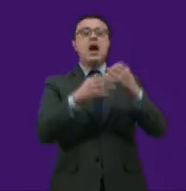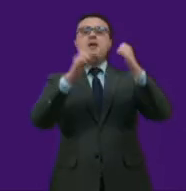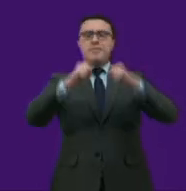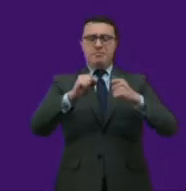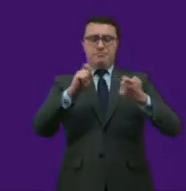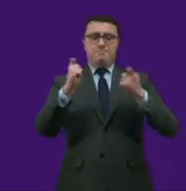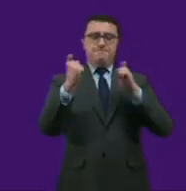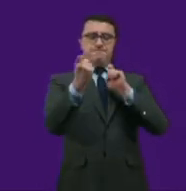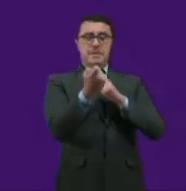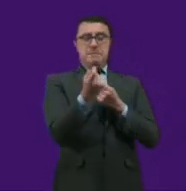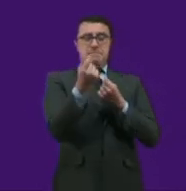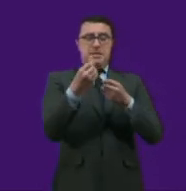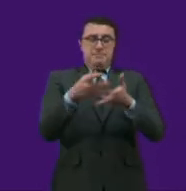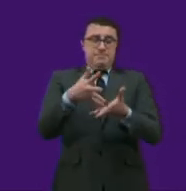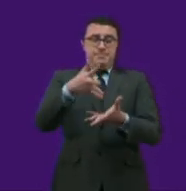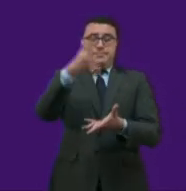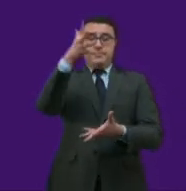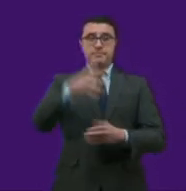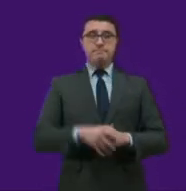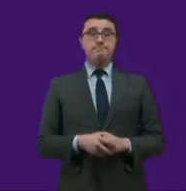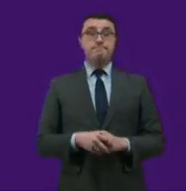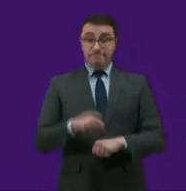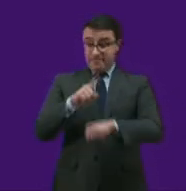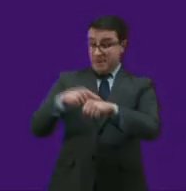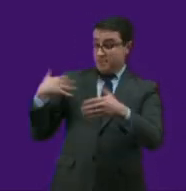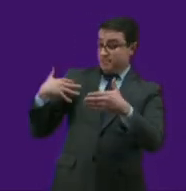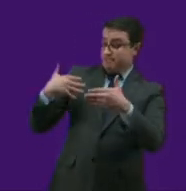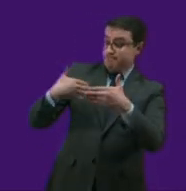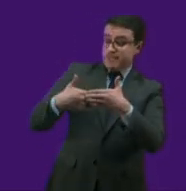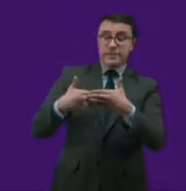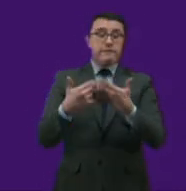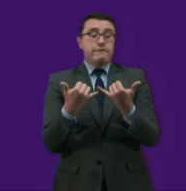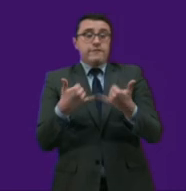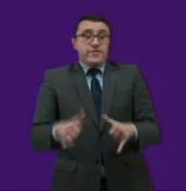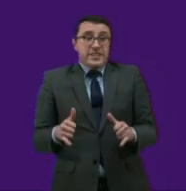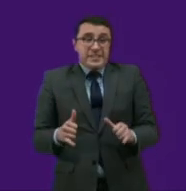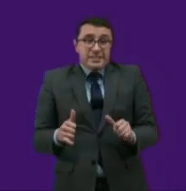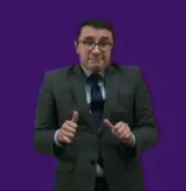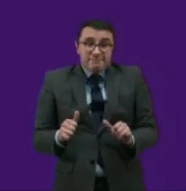dinero. Se nos acaba el tiempo. Me queda simplemente